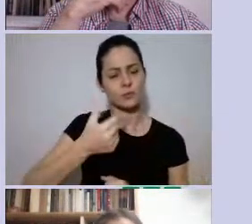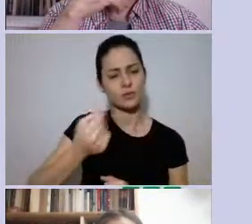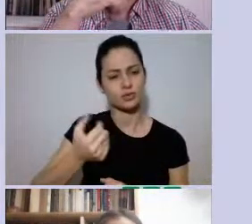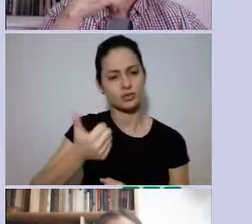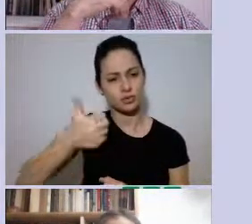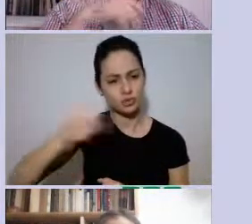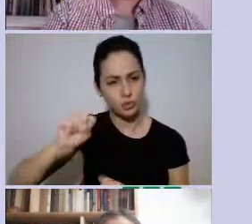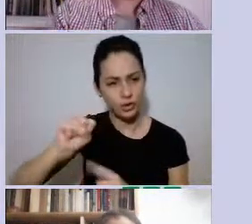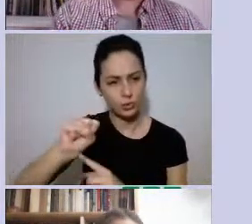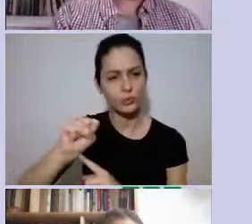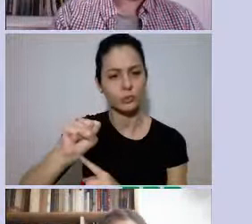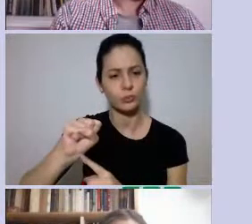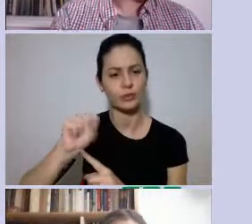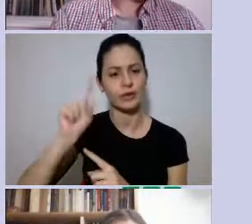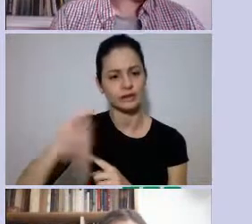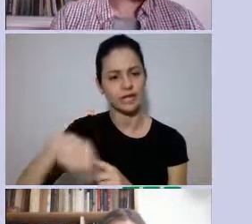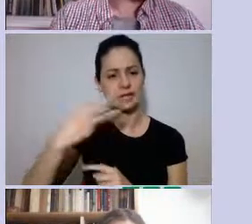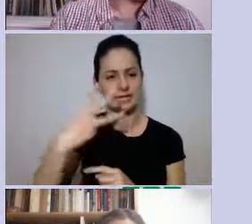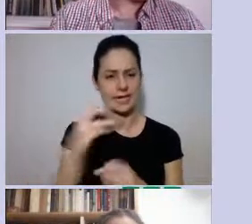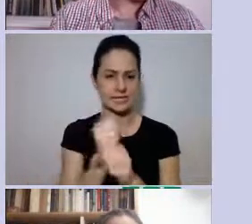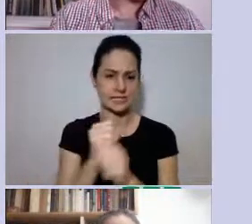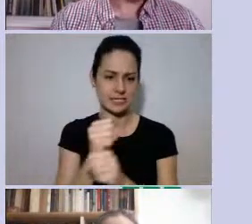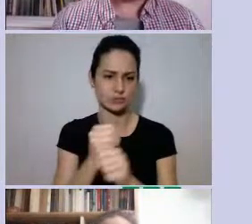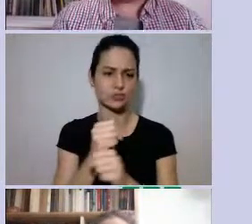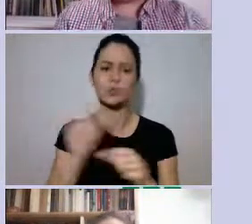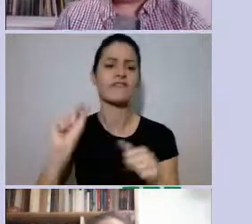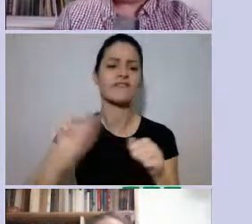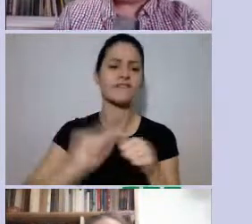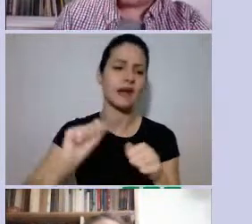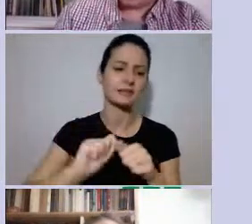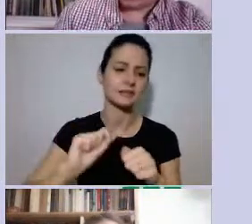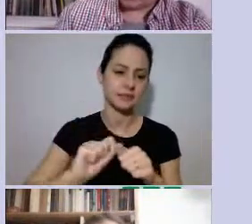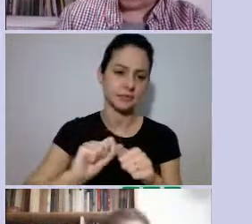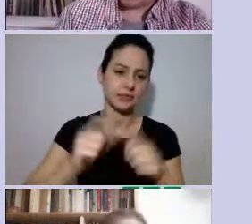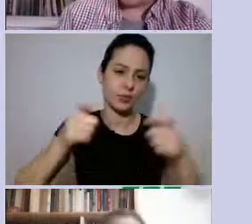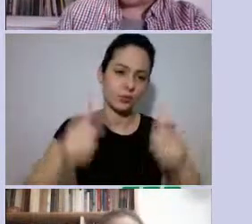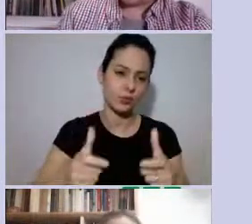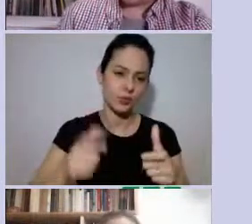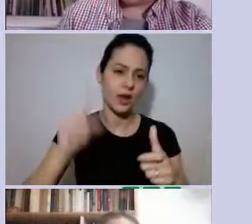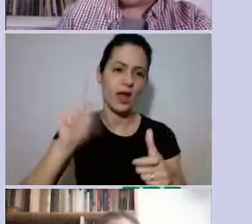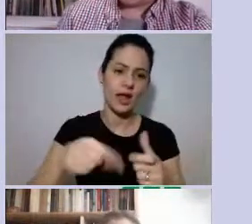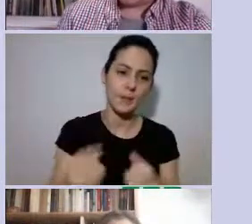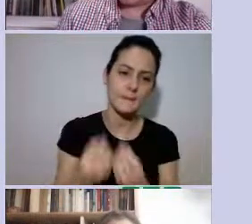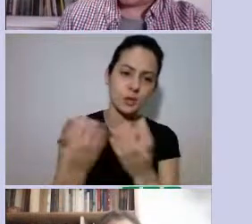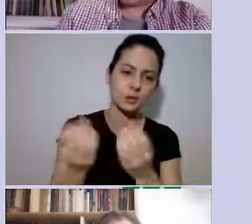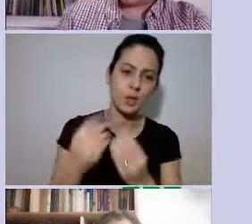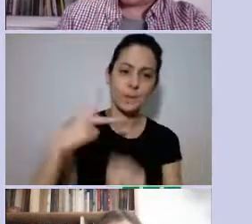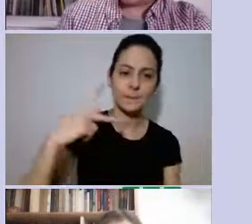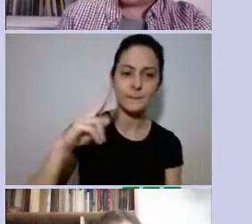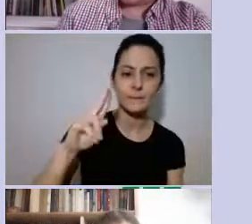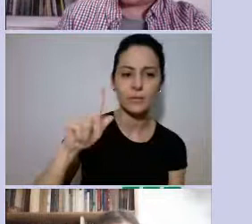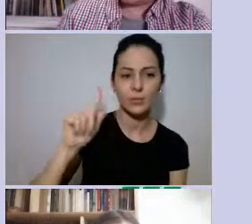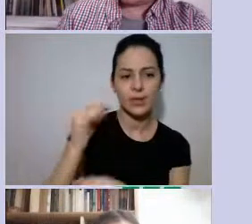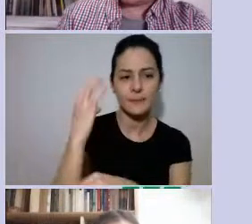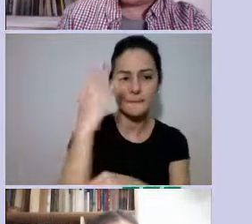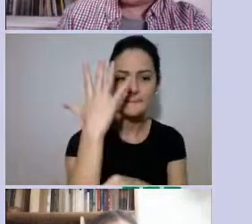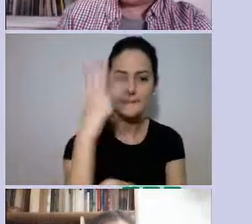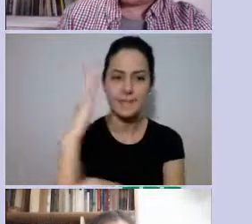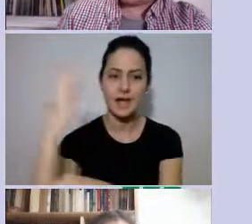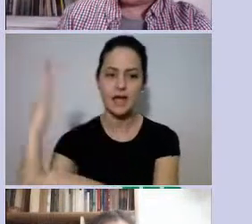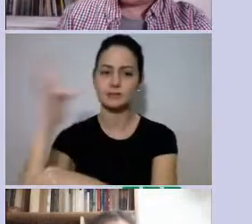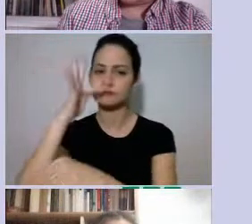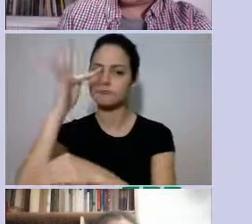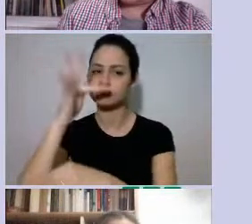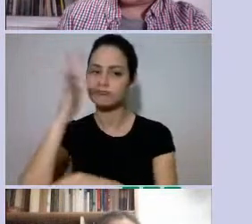un proyecto de 3 años. ¿Qué es lo que hacen? Se dedican, por supuesto, a la producción de pulque, cultivo de plantas. En este sentido, hay un